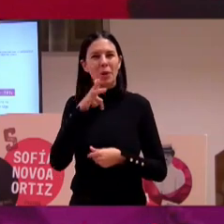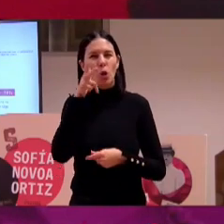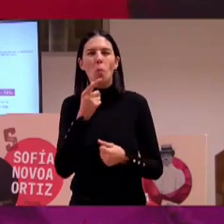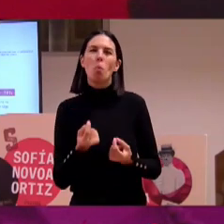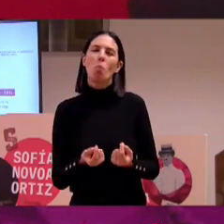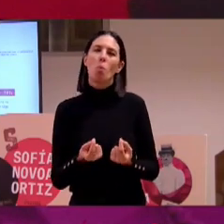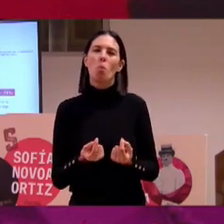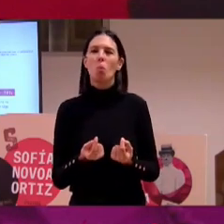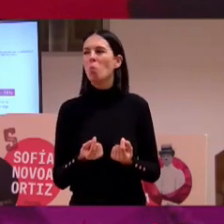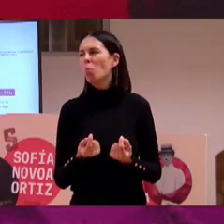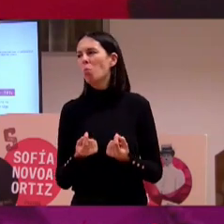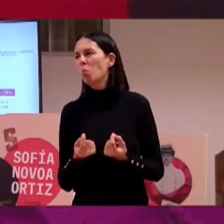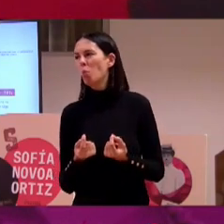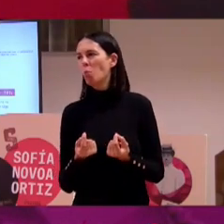pouco...